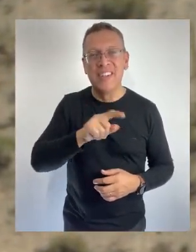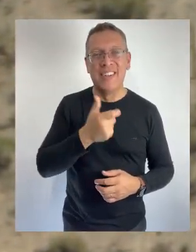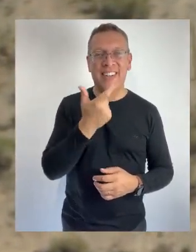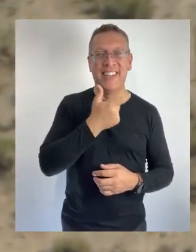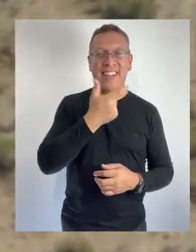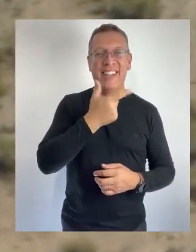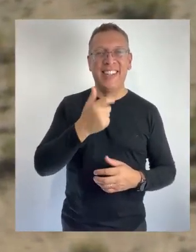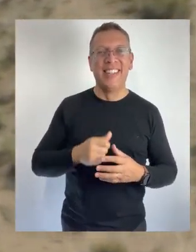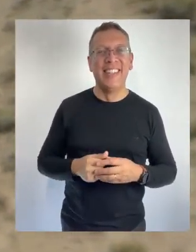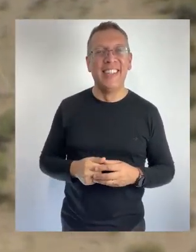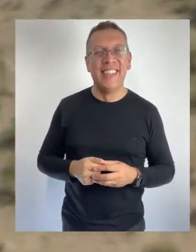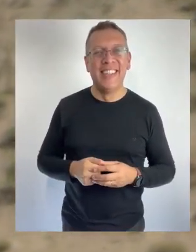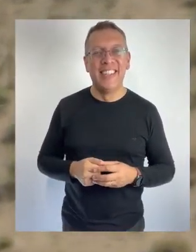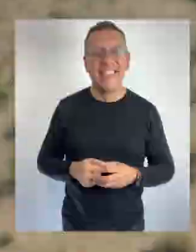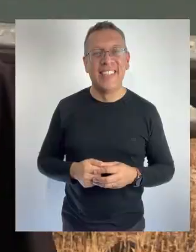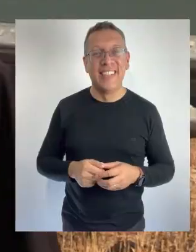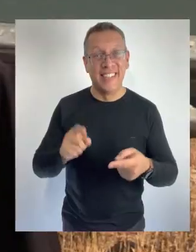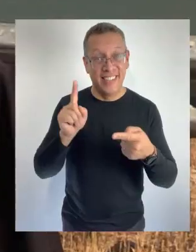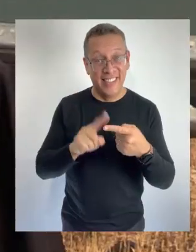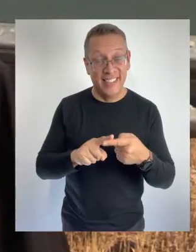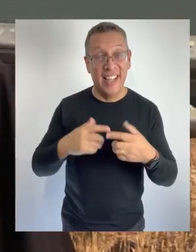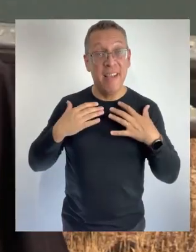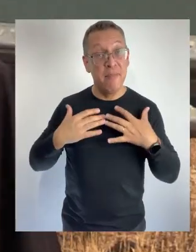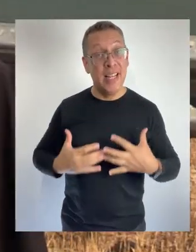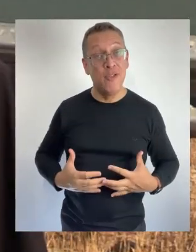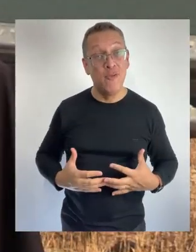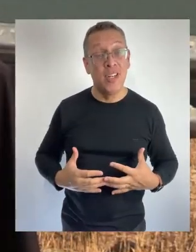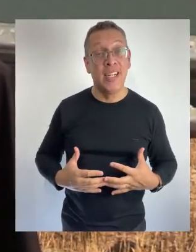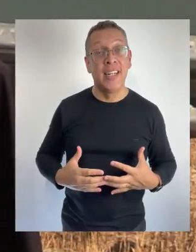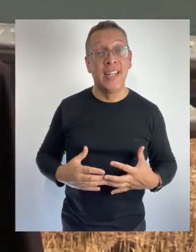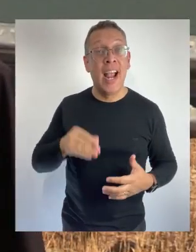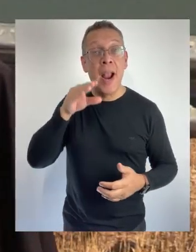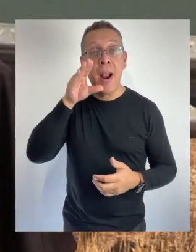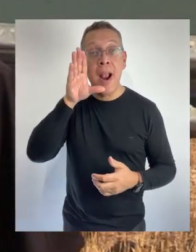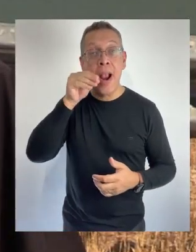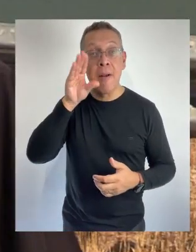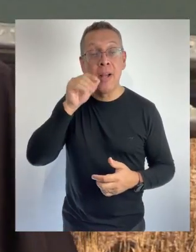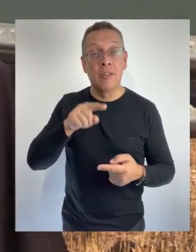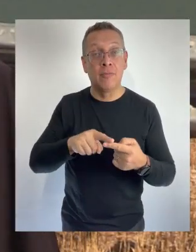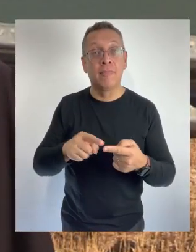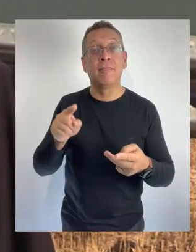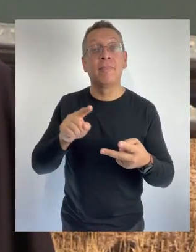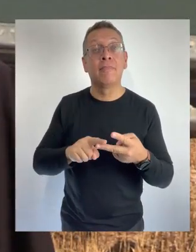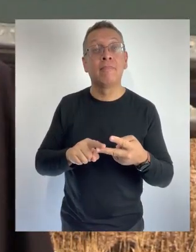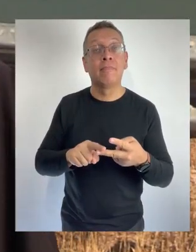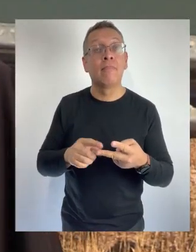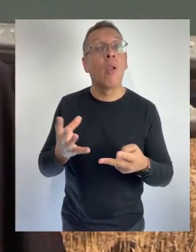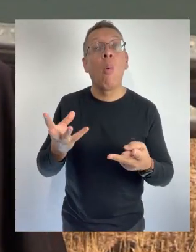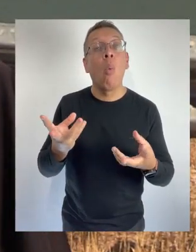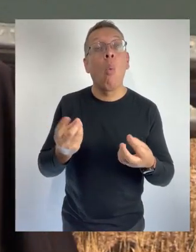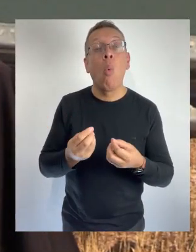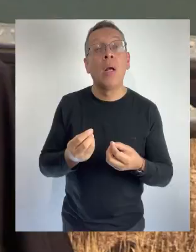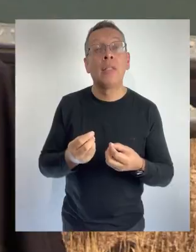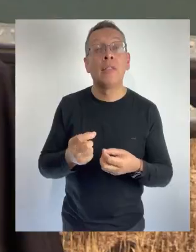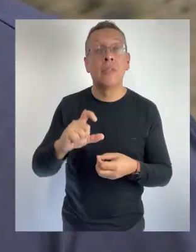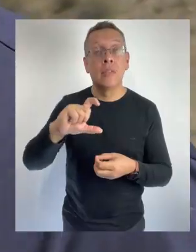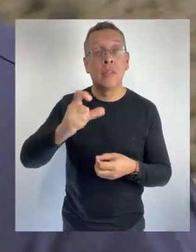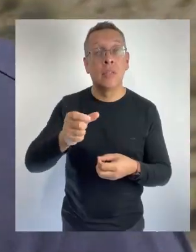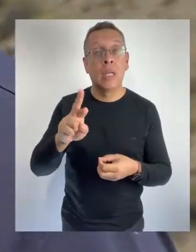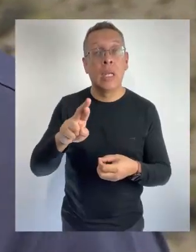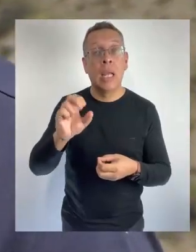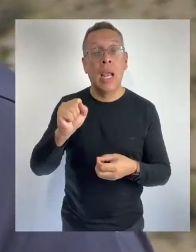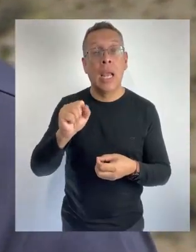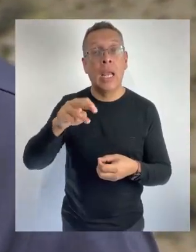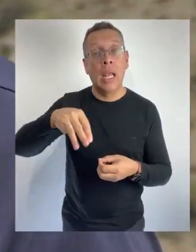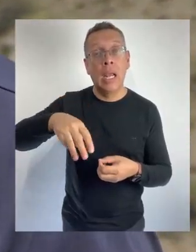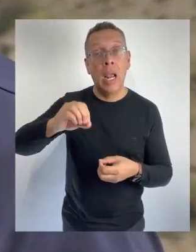pechuga de pato. ¿De cuánto es? ¿De 200 gramos? ¿250? Un poquito más puedo ya ser. De